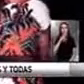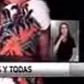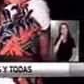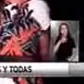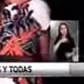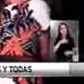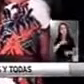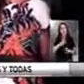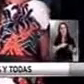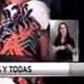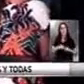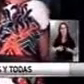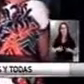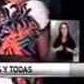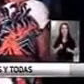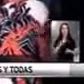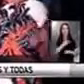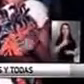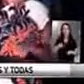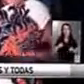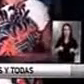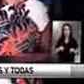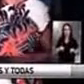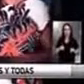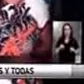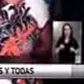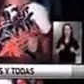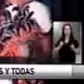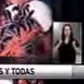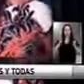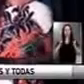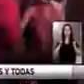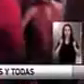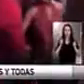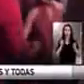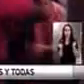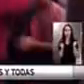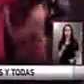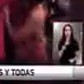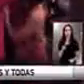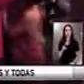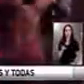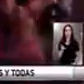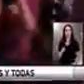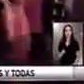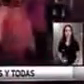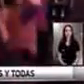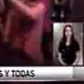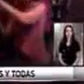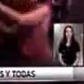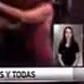Está repleto de gente, es día de semana. Hoy disfrutamos con la danza.